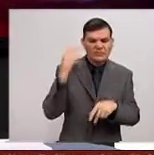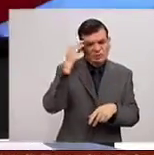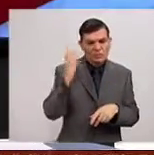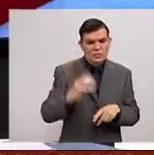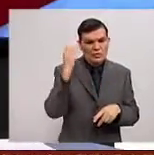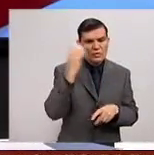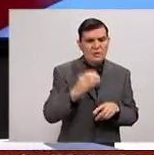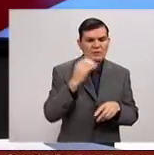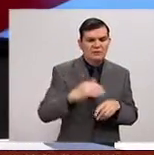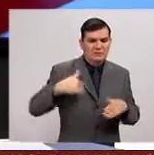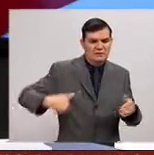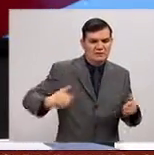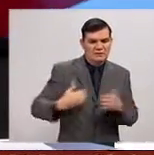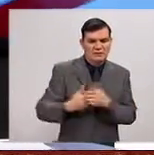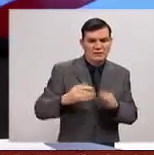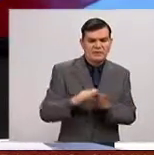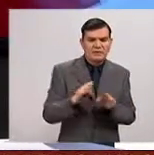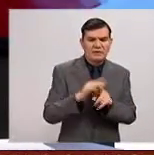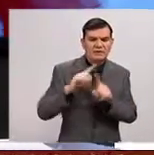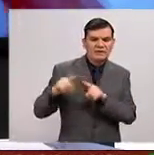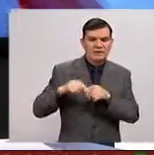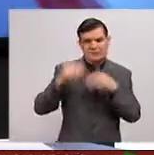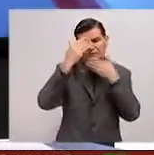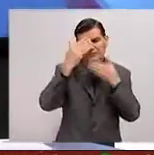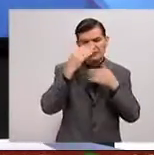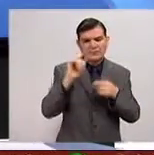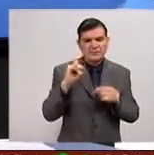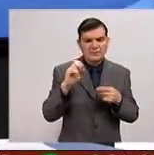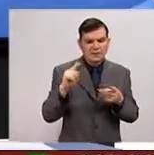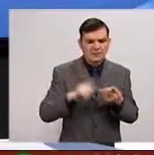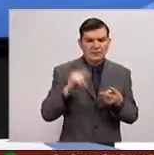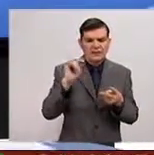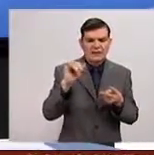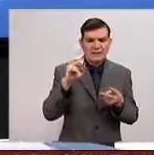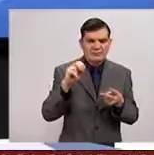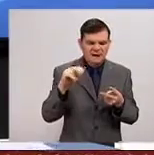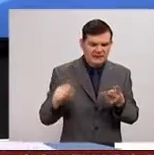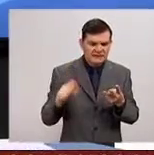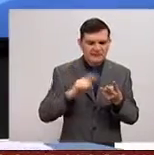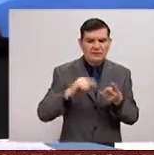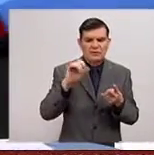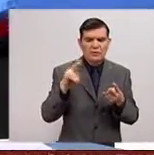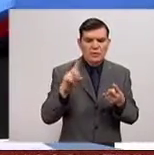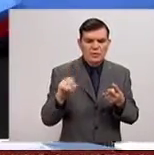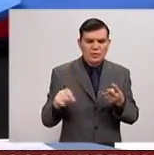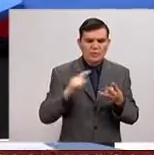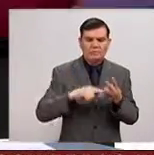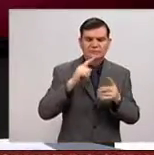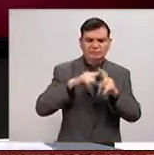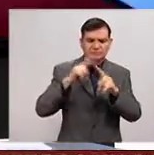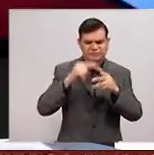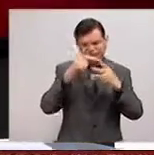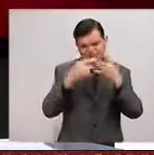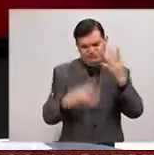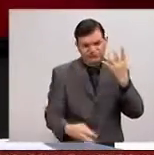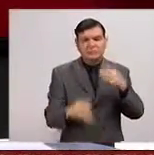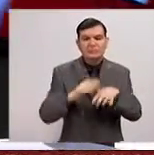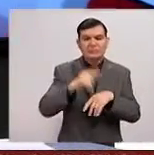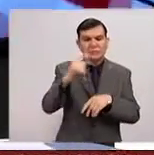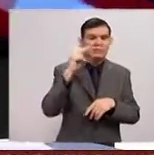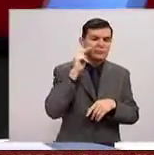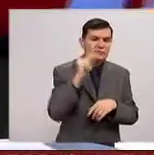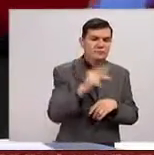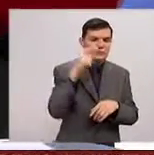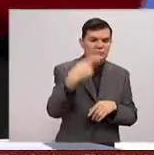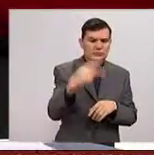fatales en los últimos días de diferentes grupos terroristas, el Estado Islámico, talibanes, los kurdos en Turquía, en fin. Desde tu perspectiva,